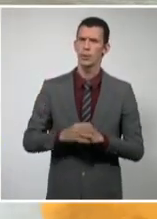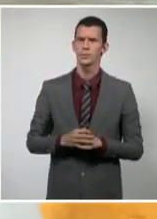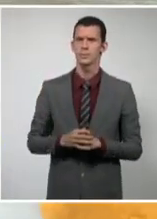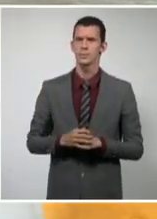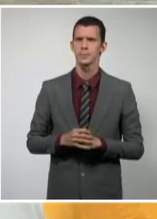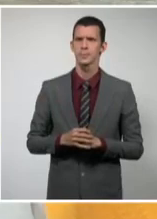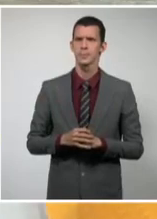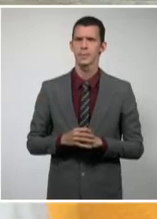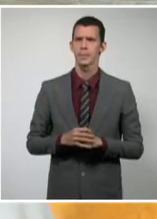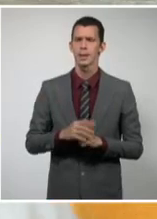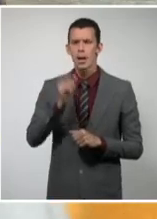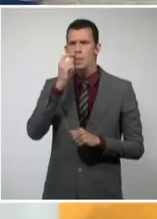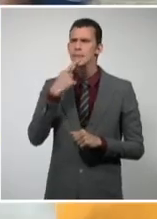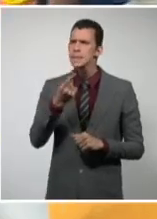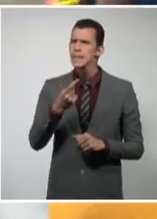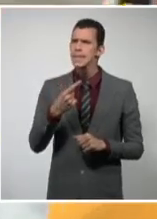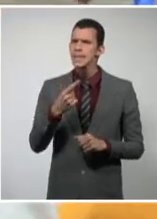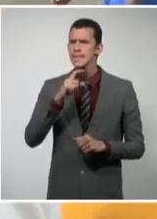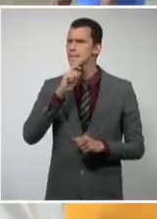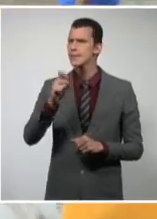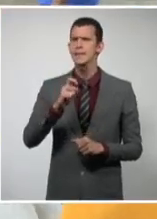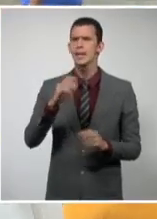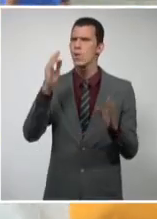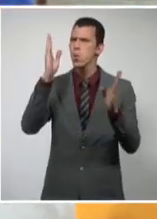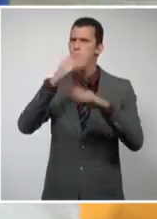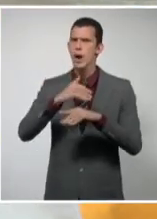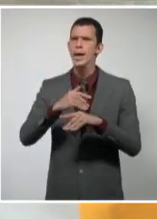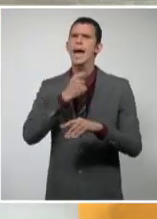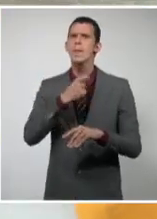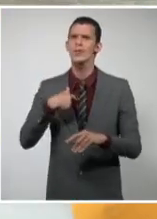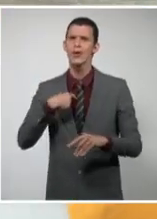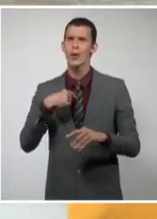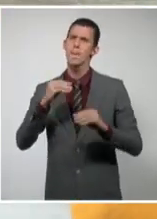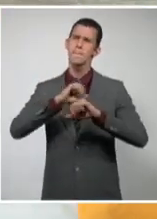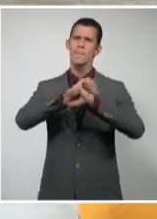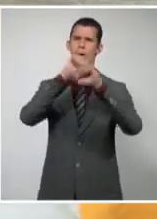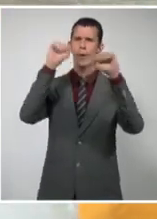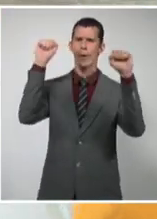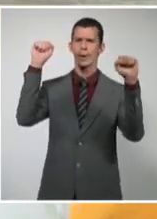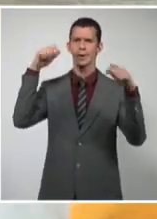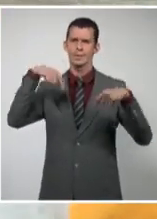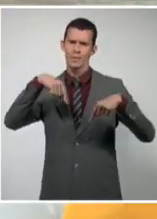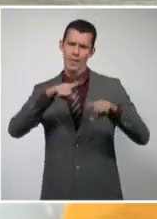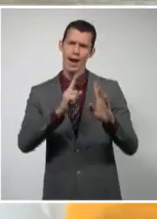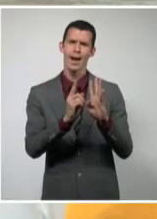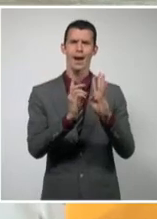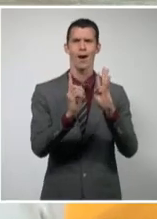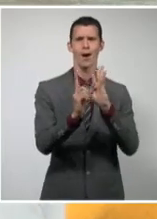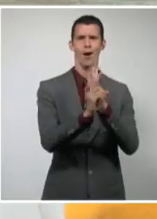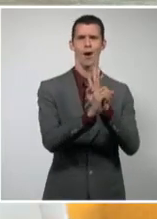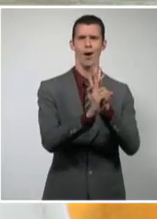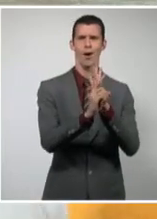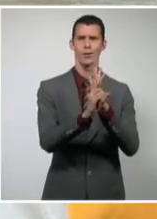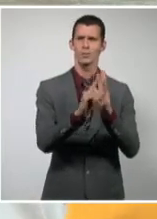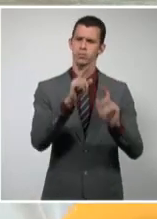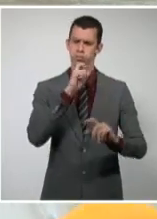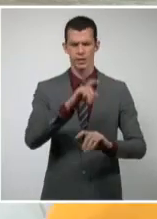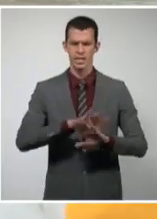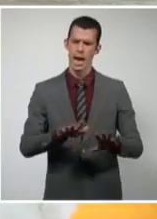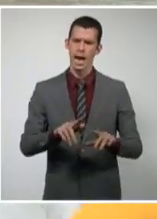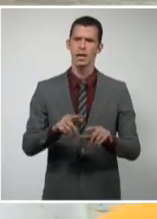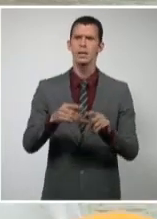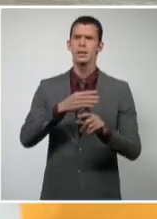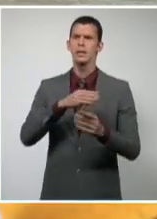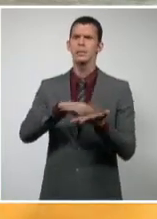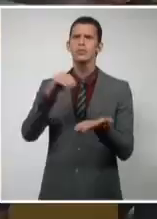llegar a una cola por la mañana y decir, ya aquí alguien repartió turno. Nadie repartió turno. porque de las cosas más incomprendidas son los acaparadores